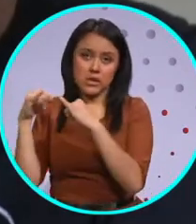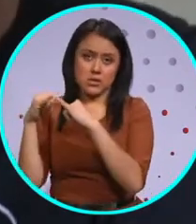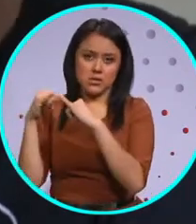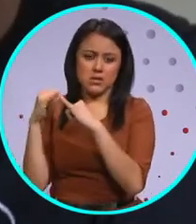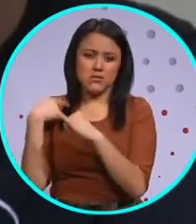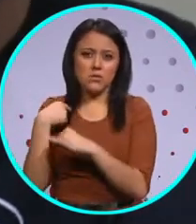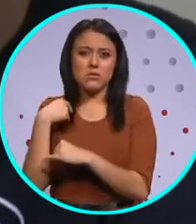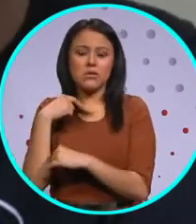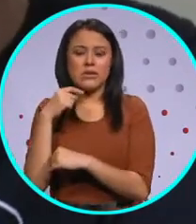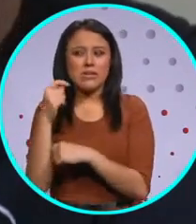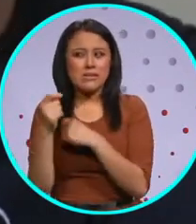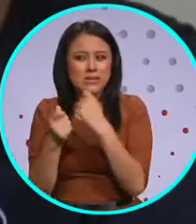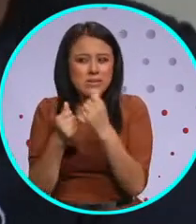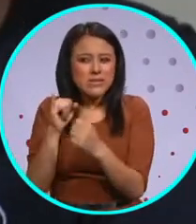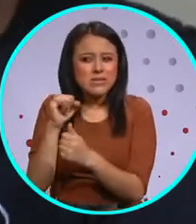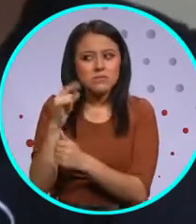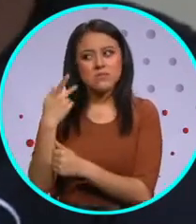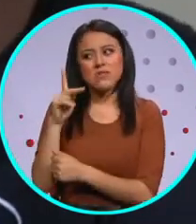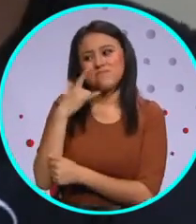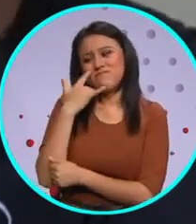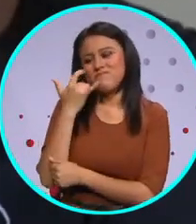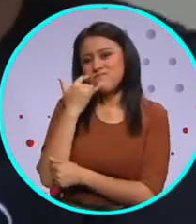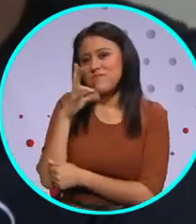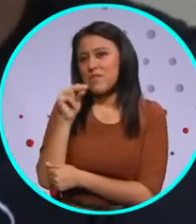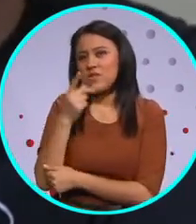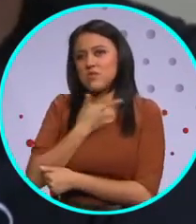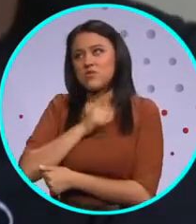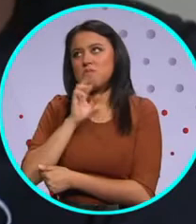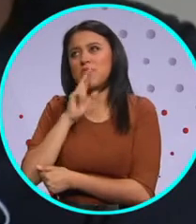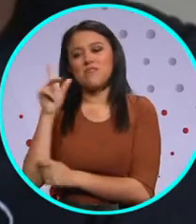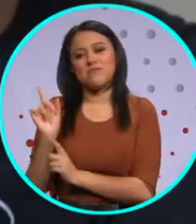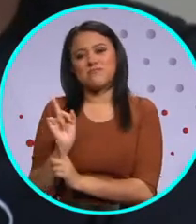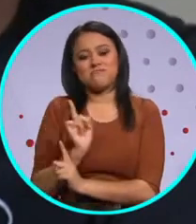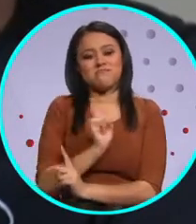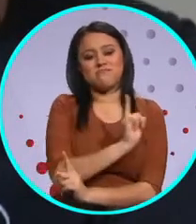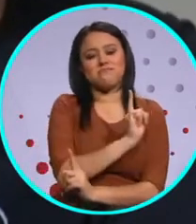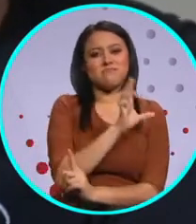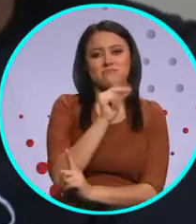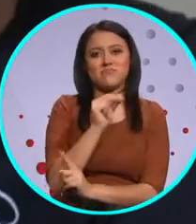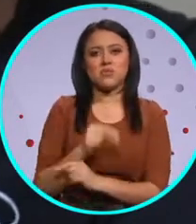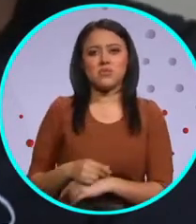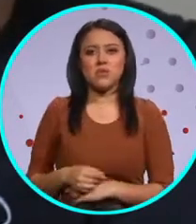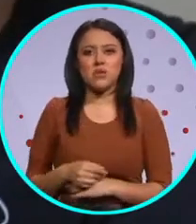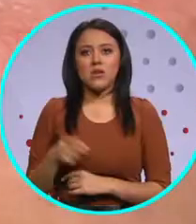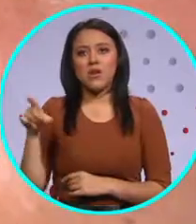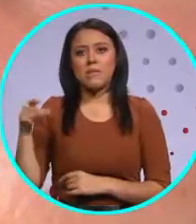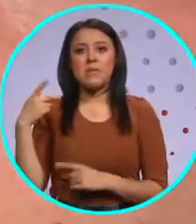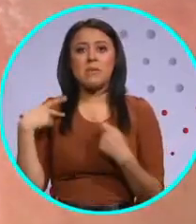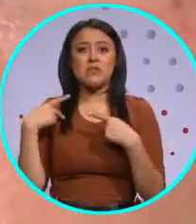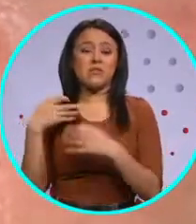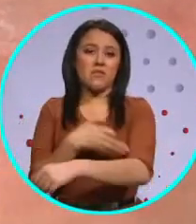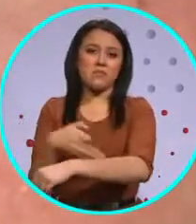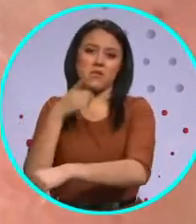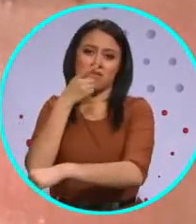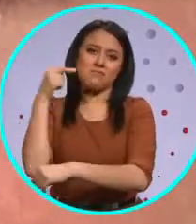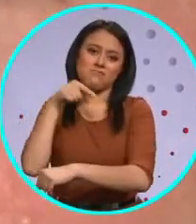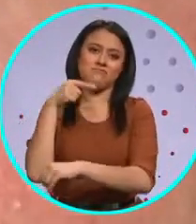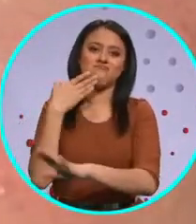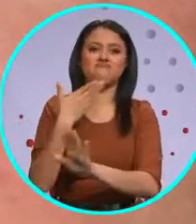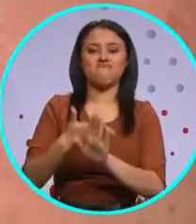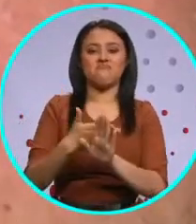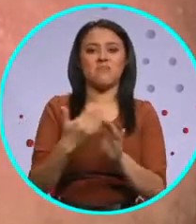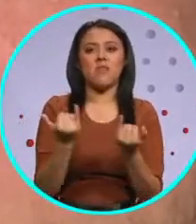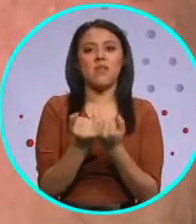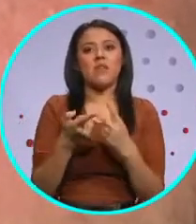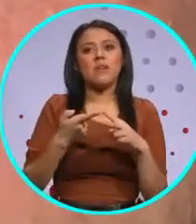principio si lo hice pero después vi muchas cosas raras simplemente sea alejar entonces como que me empezaban a tratar mal el conflicto siguió y aumentó conforme